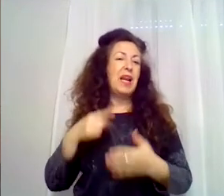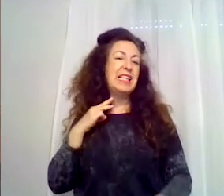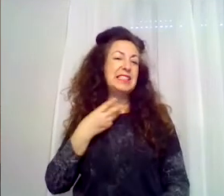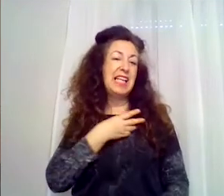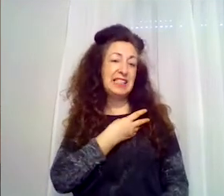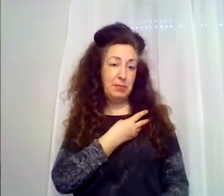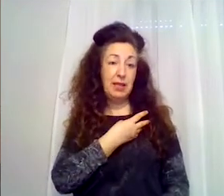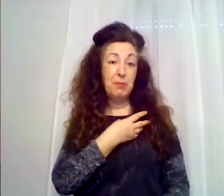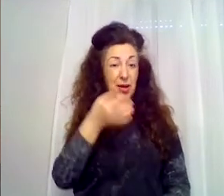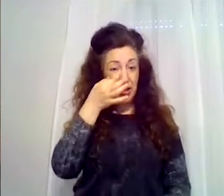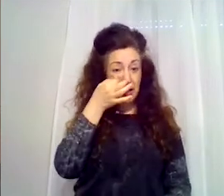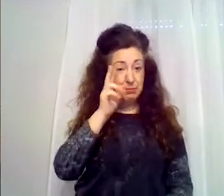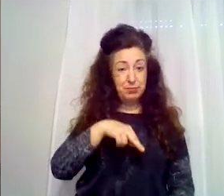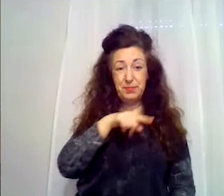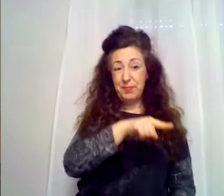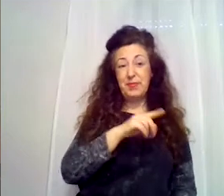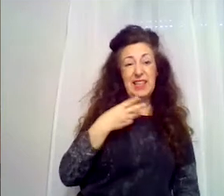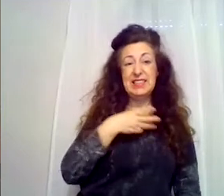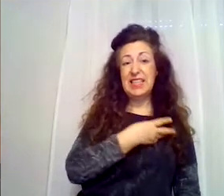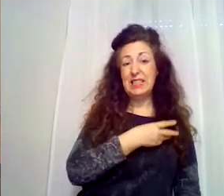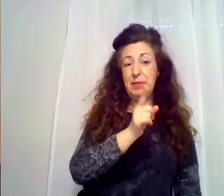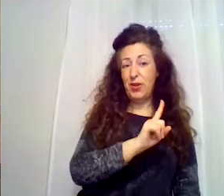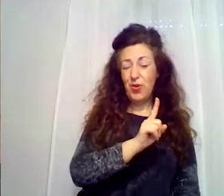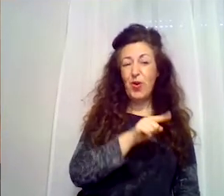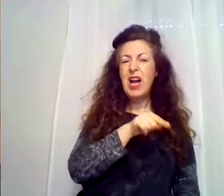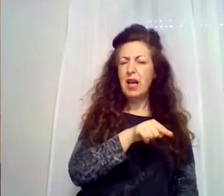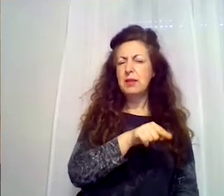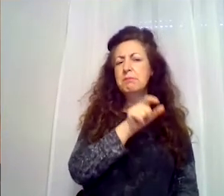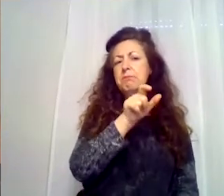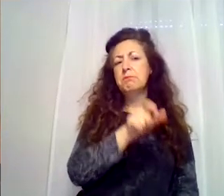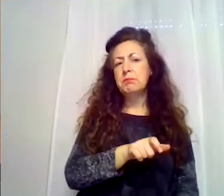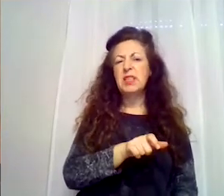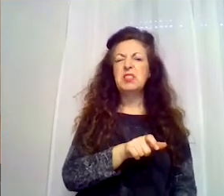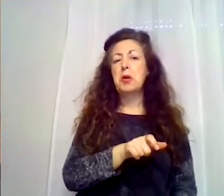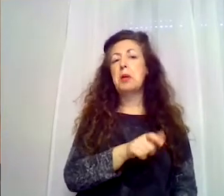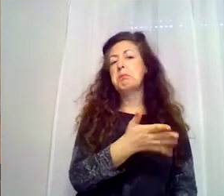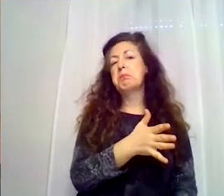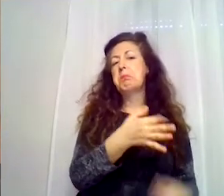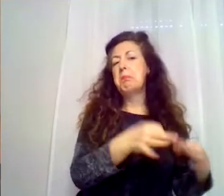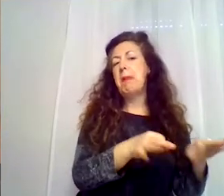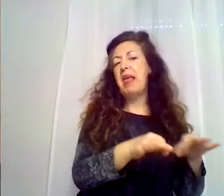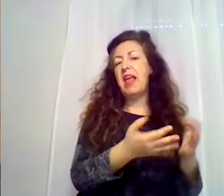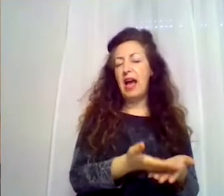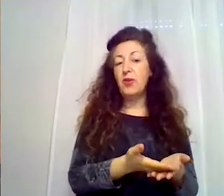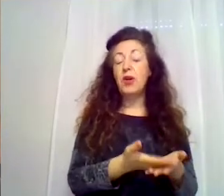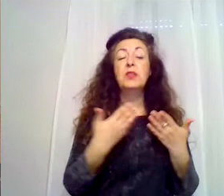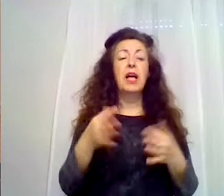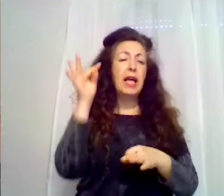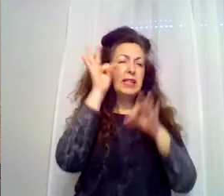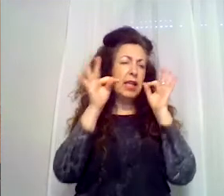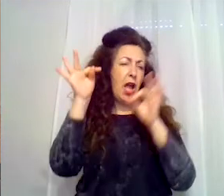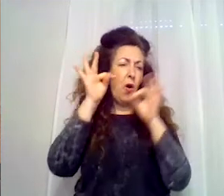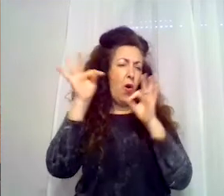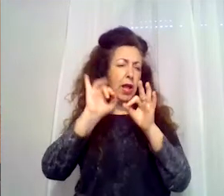avalado, muy bien, la llamada teoría marloweyana respecto a